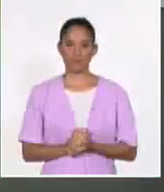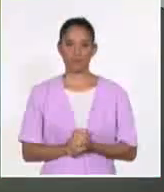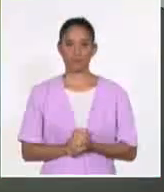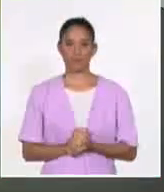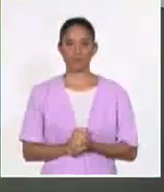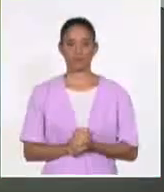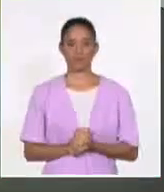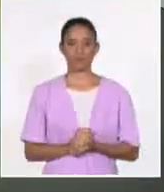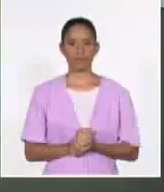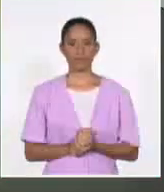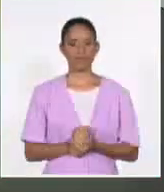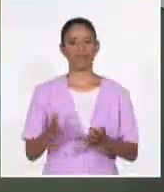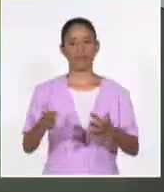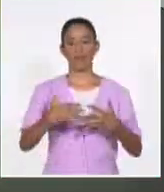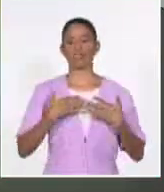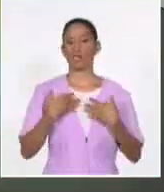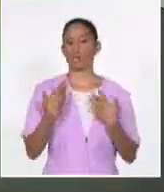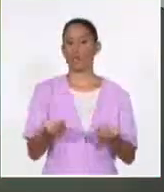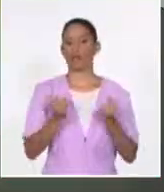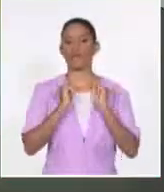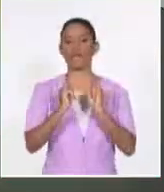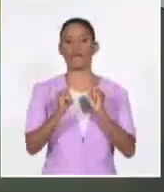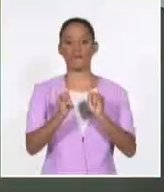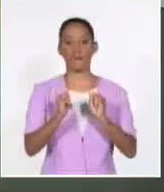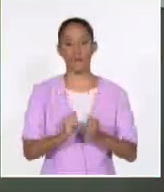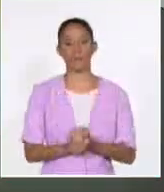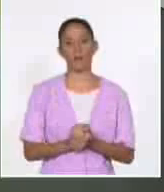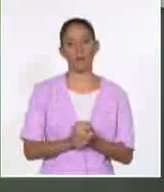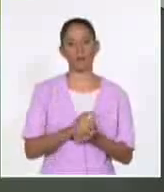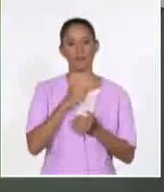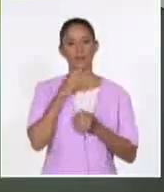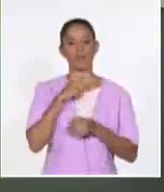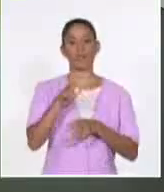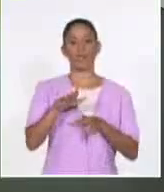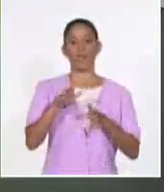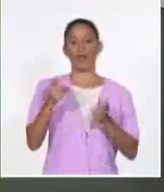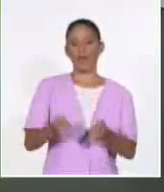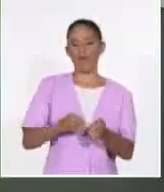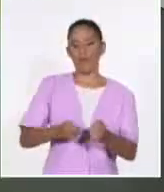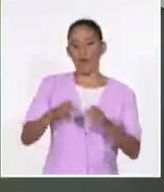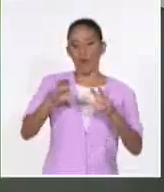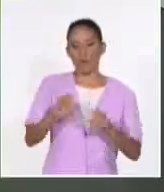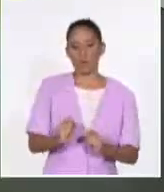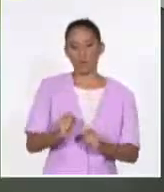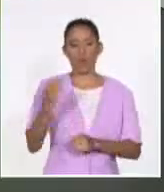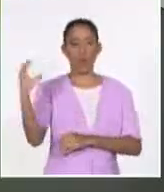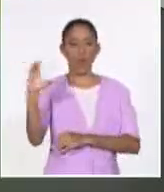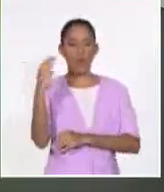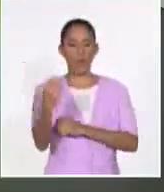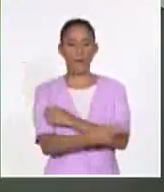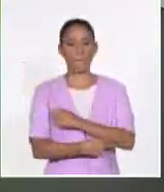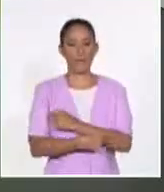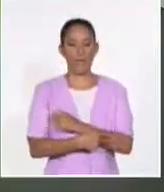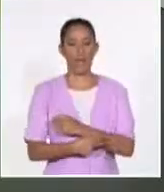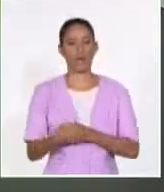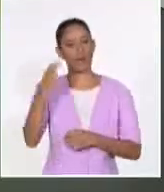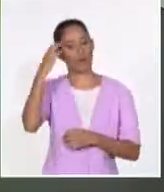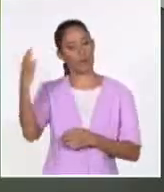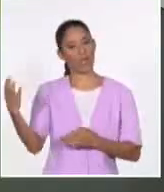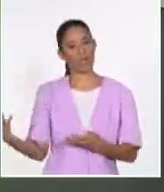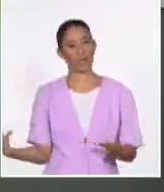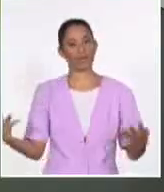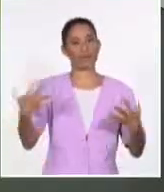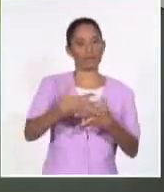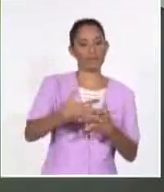Y al cierre le informo que el cese del fuego bilateral nacional anunciado por el gobierno de Colombia con el Estado Mayor Central, un grupo de disidentes de